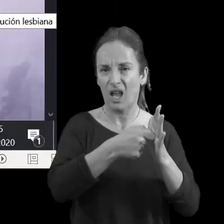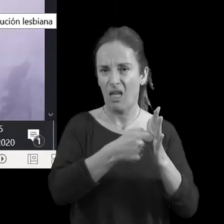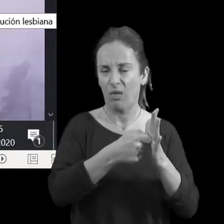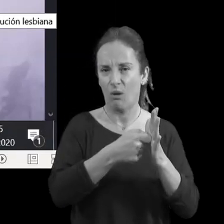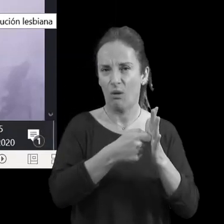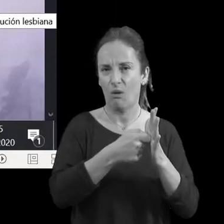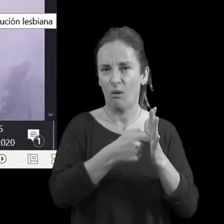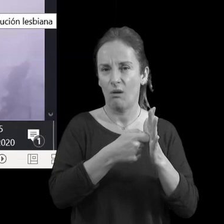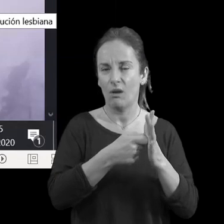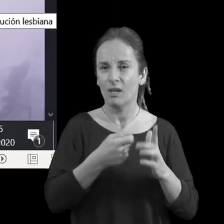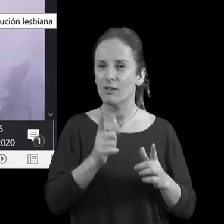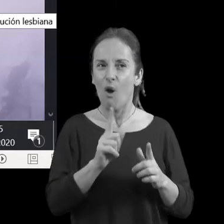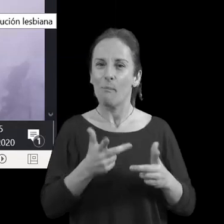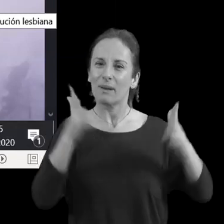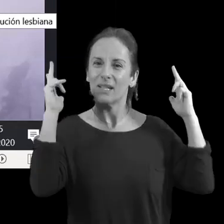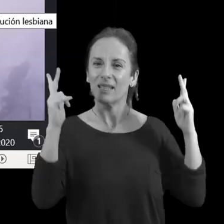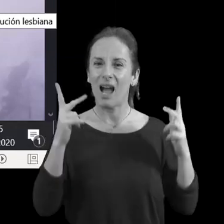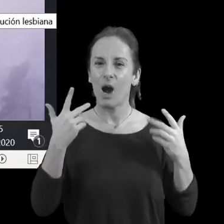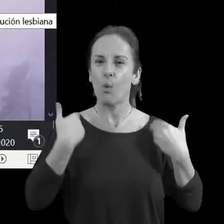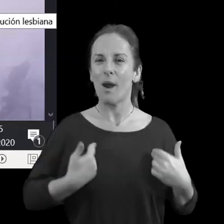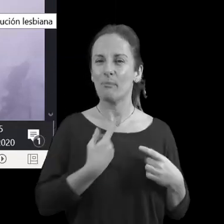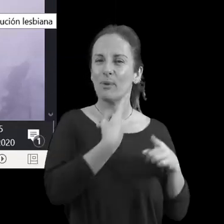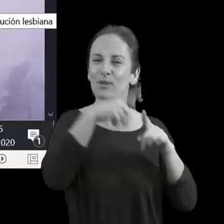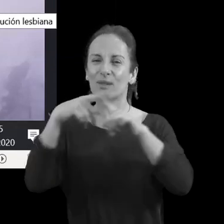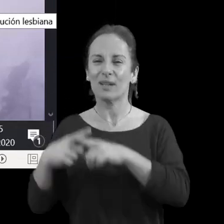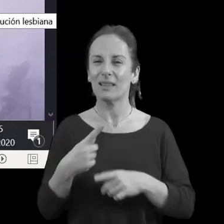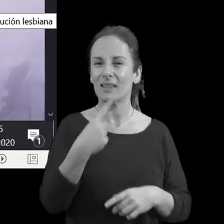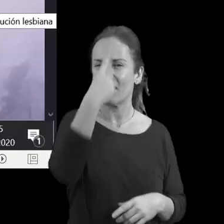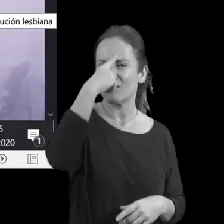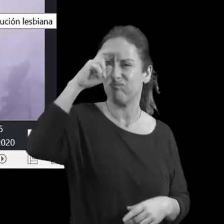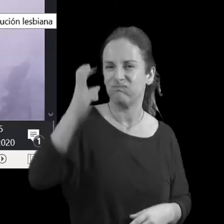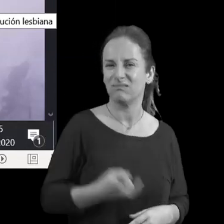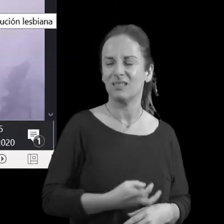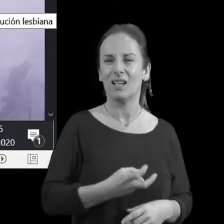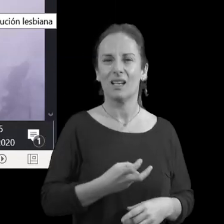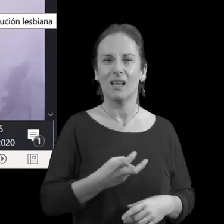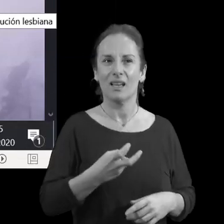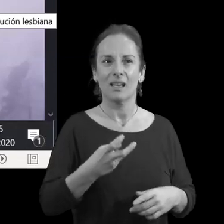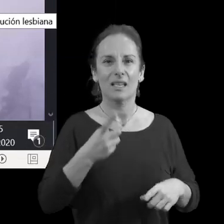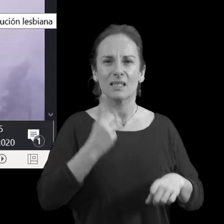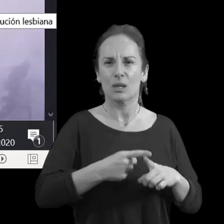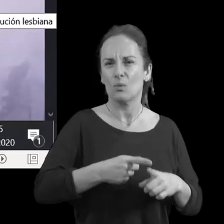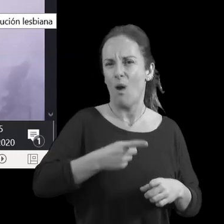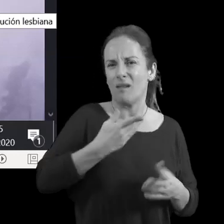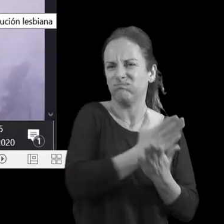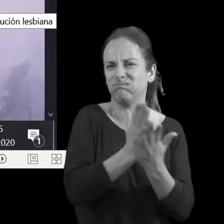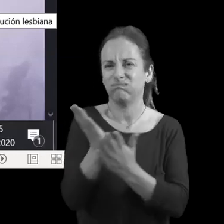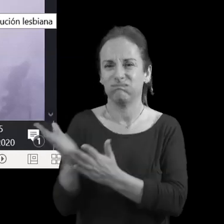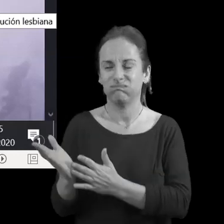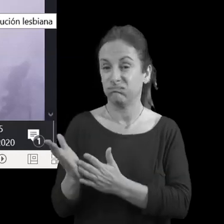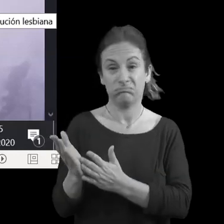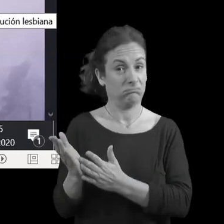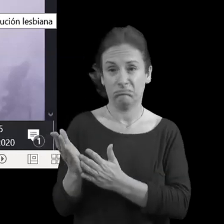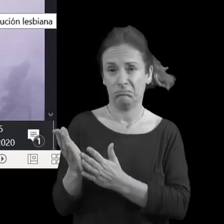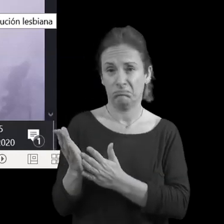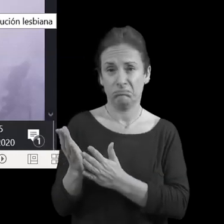esos otros cuerpos, esas otras expresiones de género, esas diversidades múltiples, no las permite realmente desarrollarse y